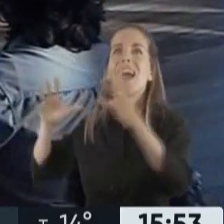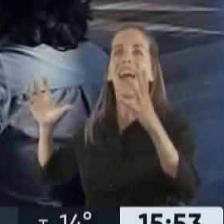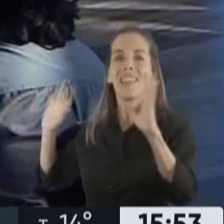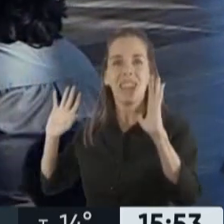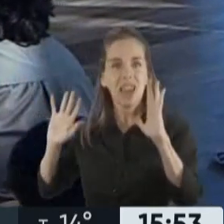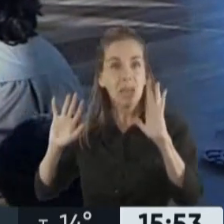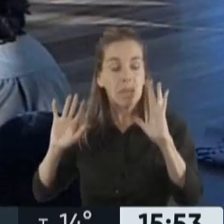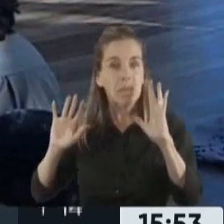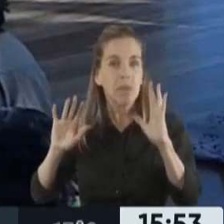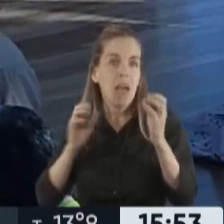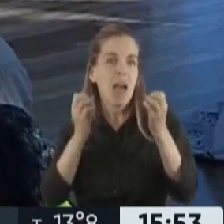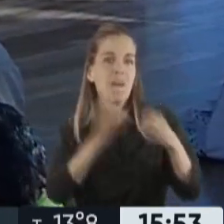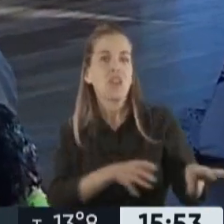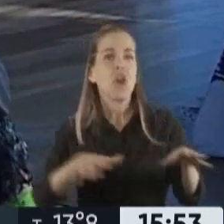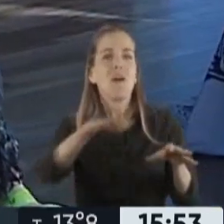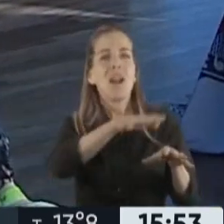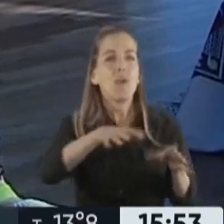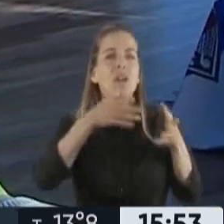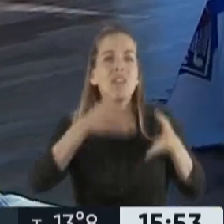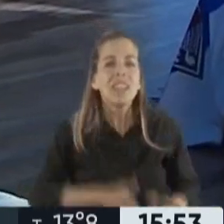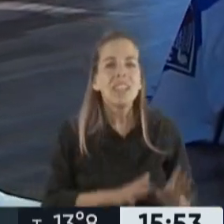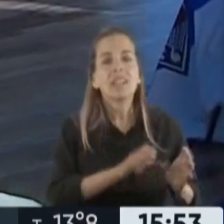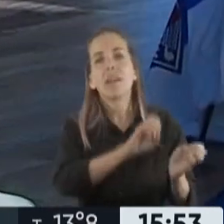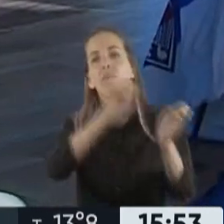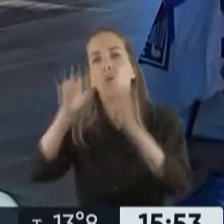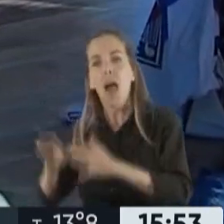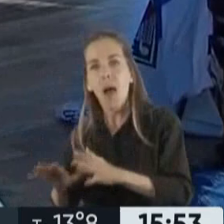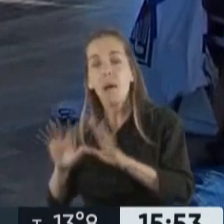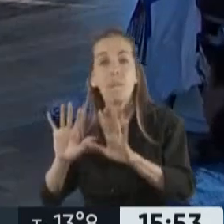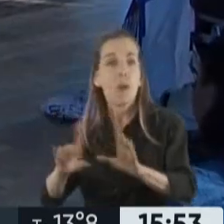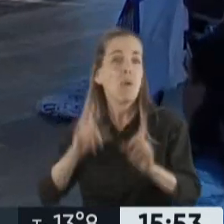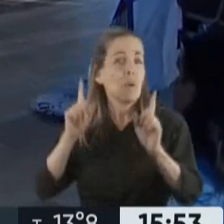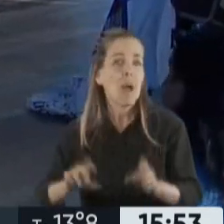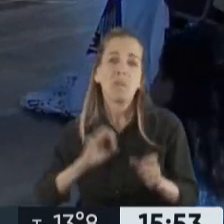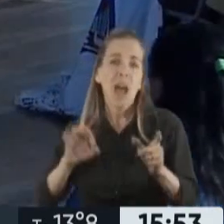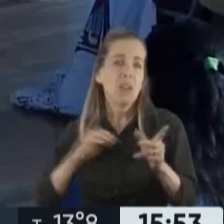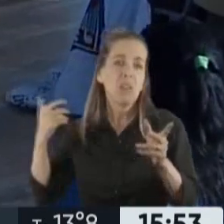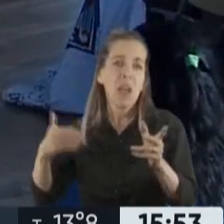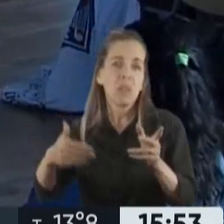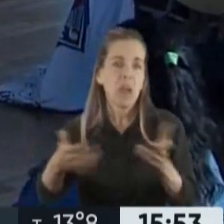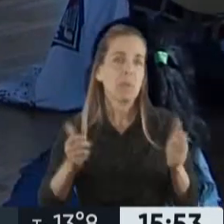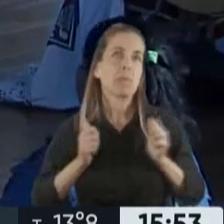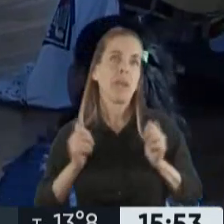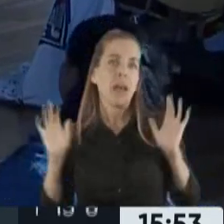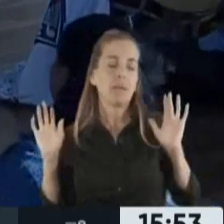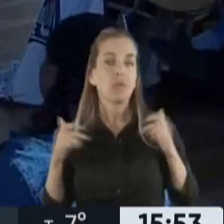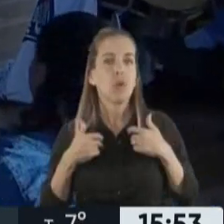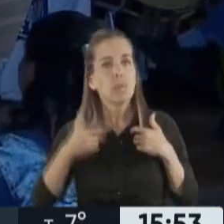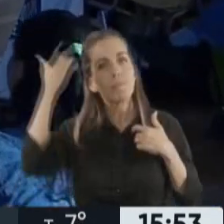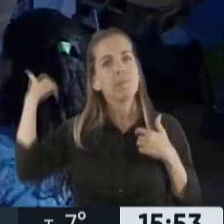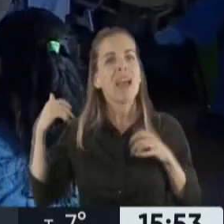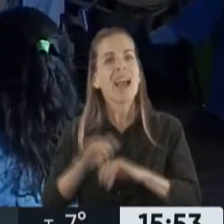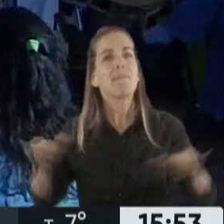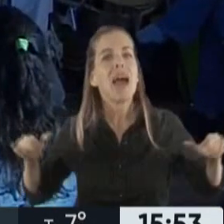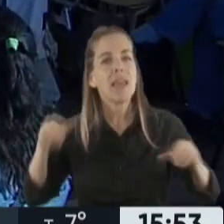postergación. Fue postergación. A lo largo de toda mi campaña yo repetía que yo, que soy hijo de un